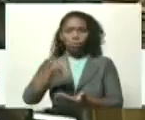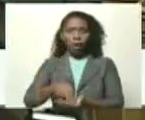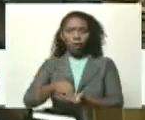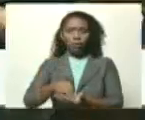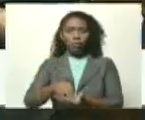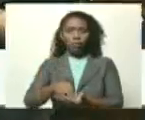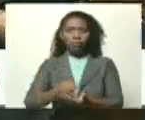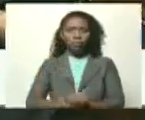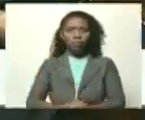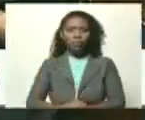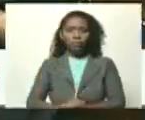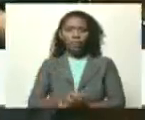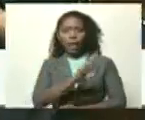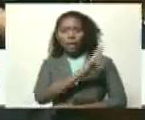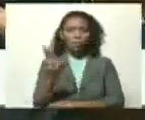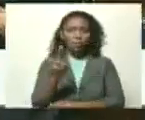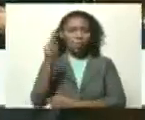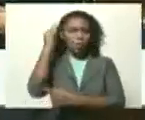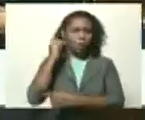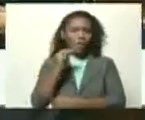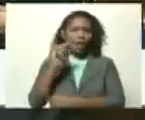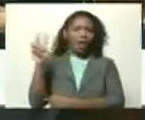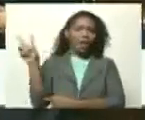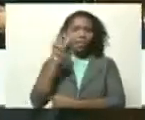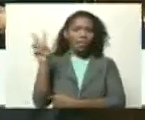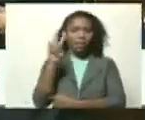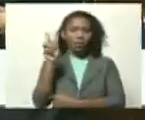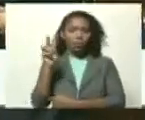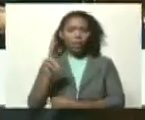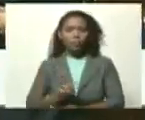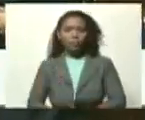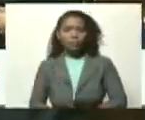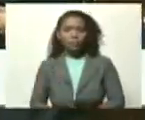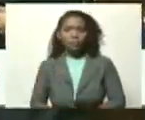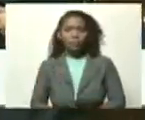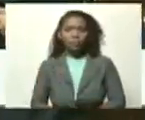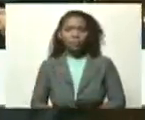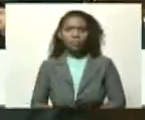Nacional de la República Bolivariana de Venezuela,